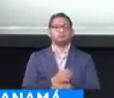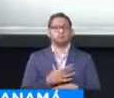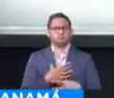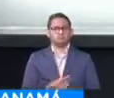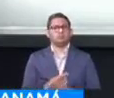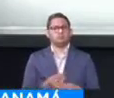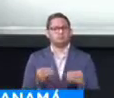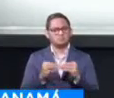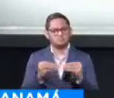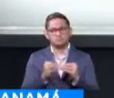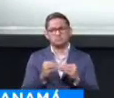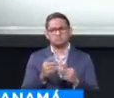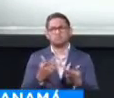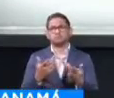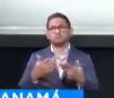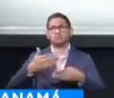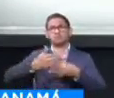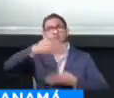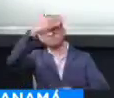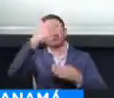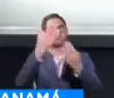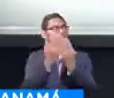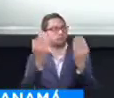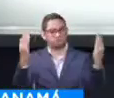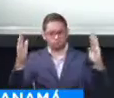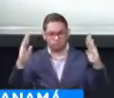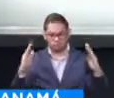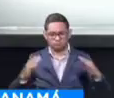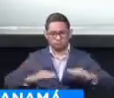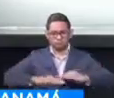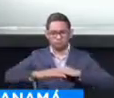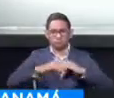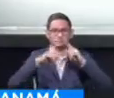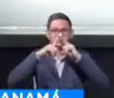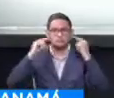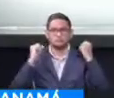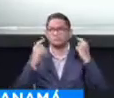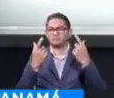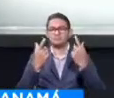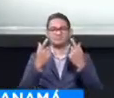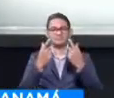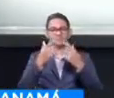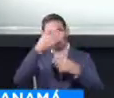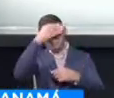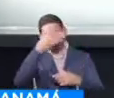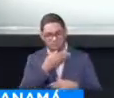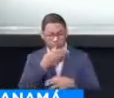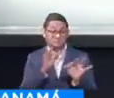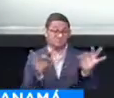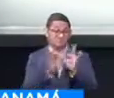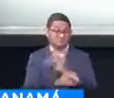de protectores de plástico en sus tableros mascarilla y usos de pantallas faciales